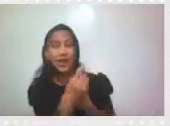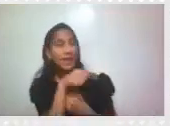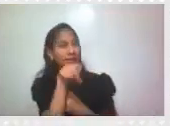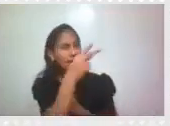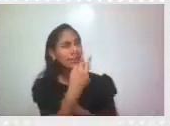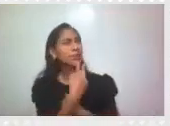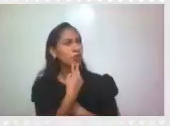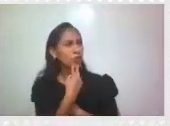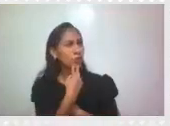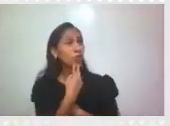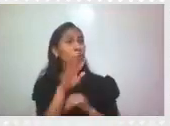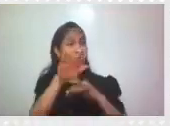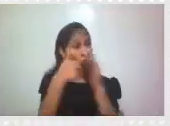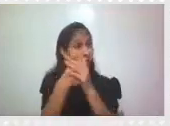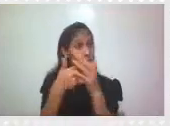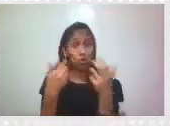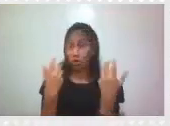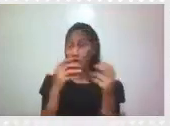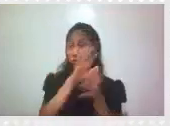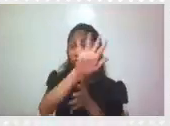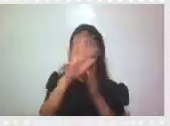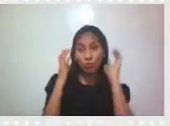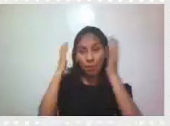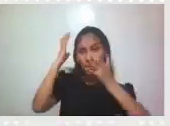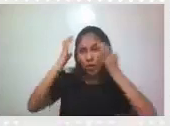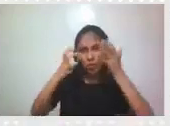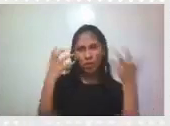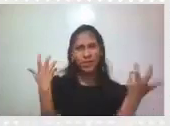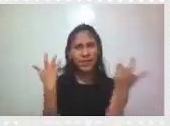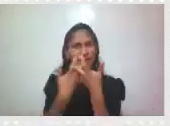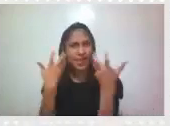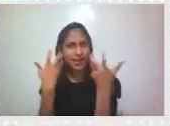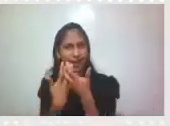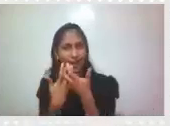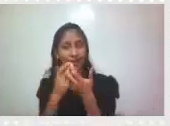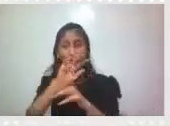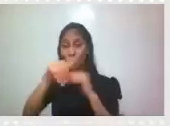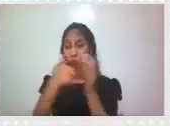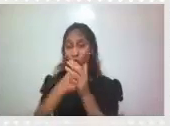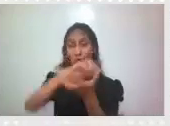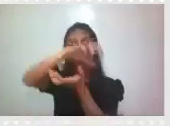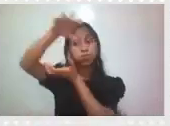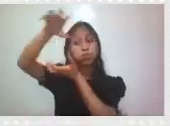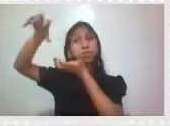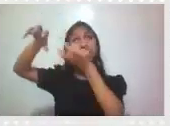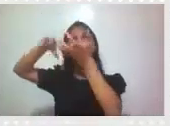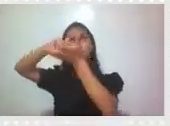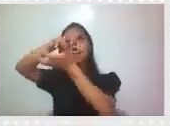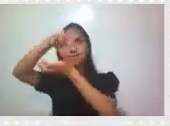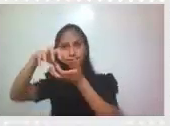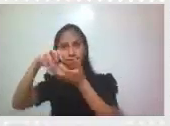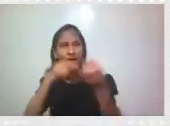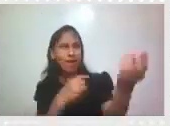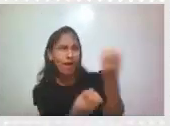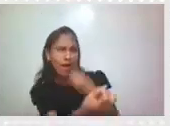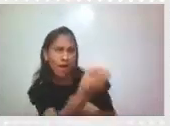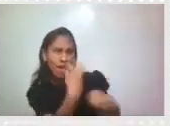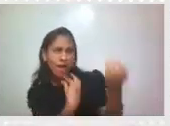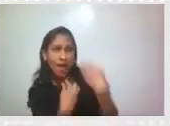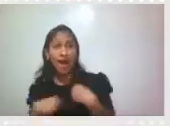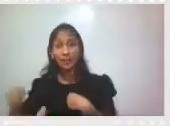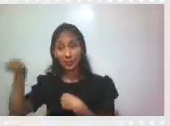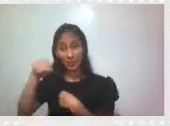ocurrir con la implementación de un proyecto, ¿no? Porque eso va a ayudar a que nuestros técnicos puedan recabar mayor